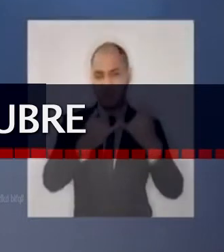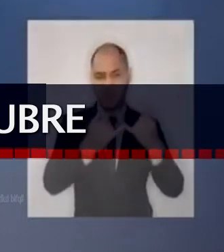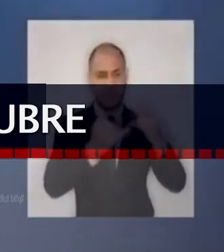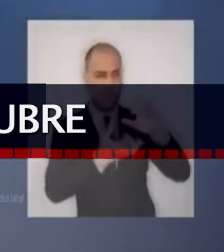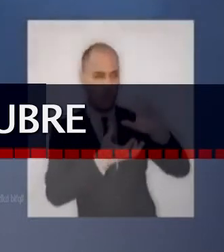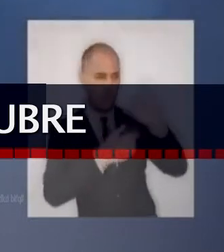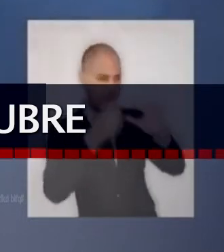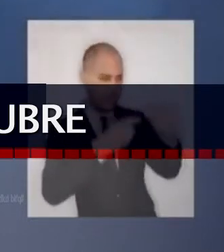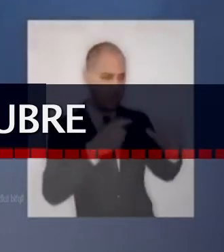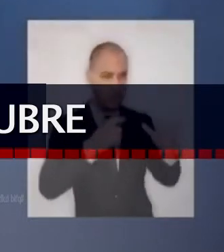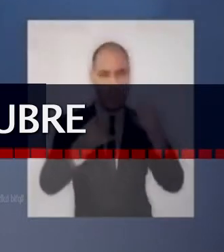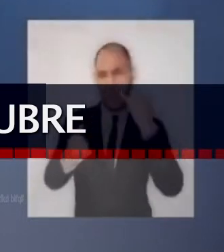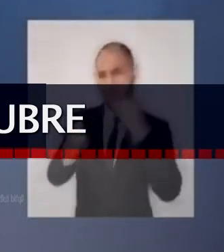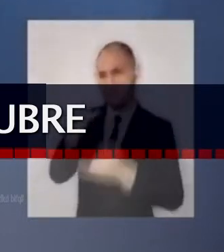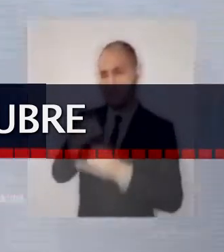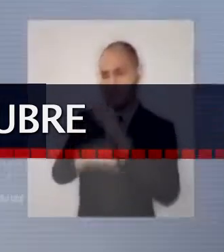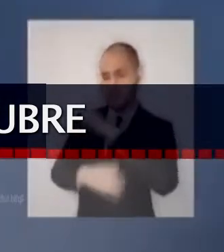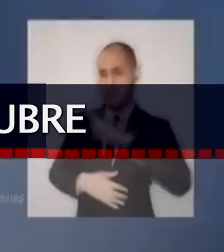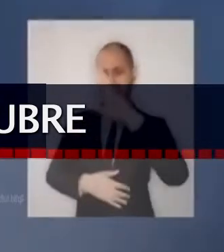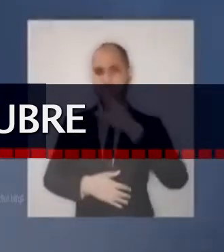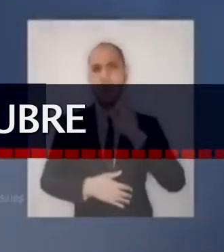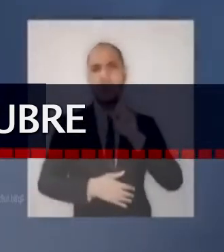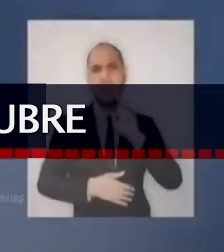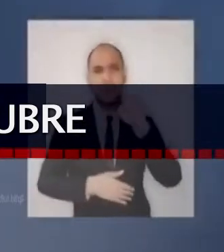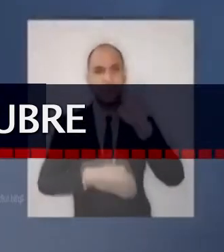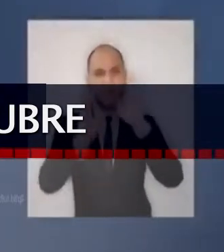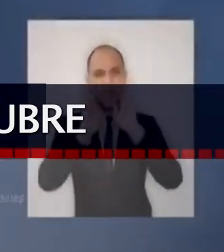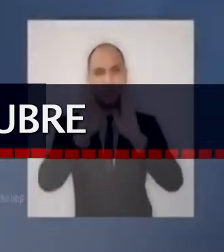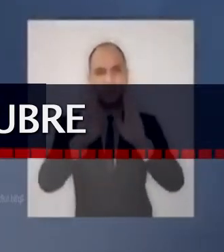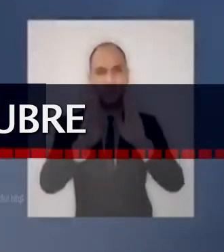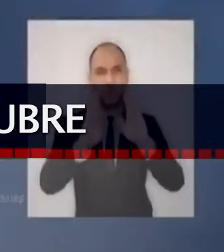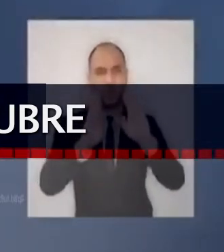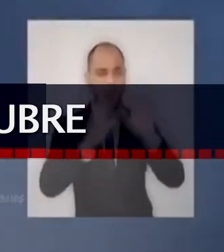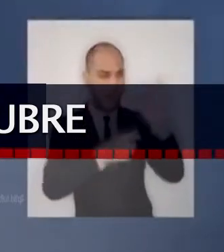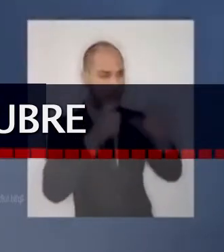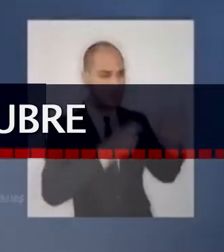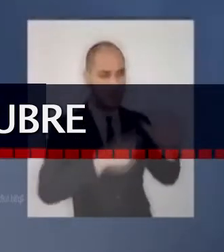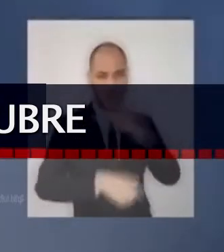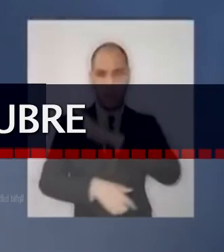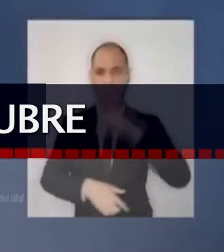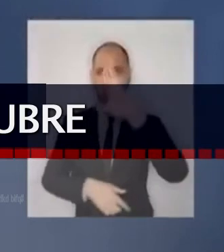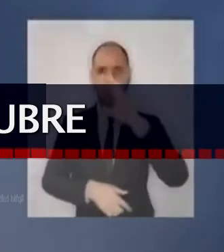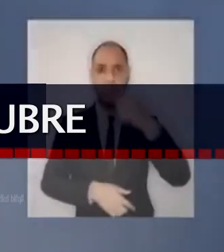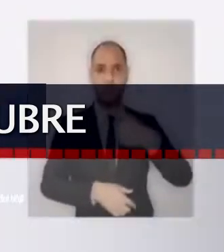unen para dar espacio a esta campaña. El primer bloque es de 12:45 horas hasta